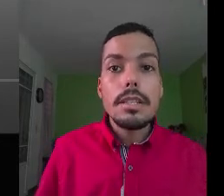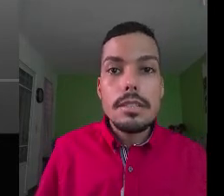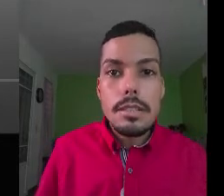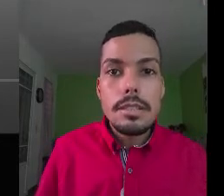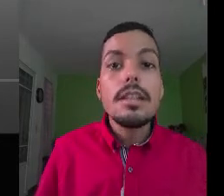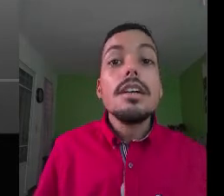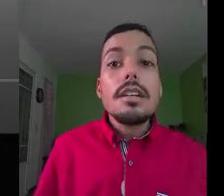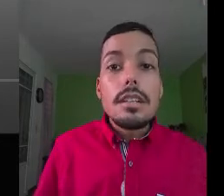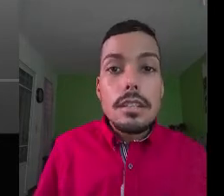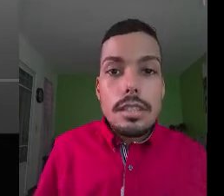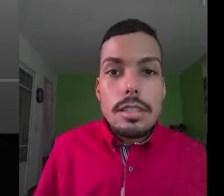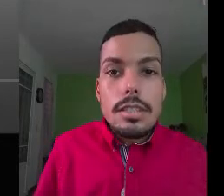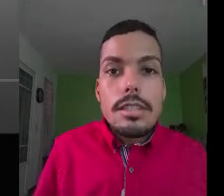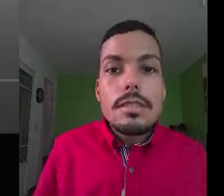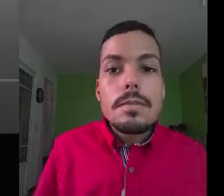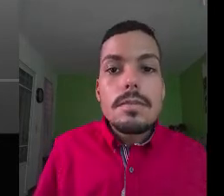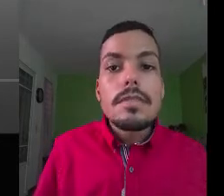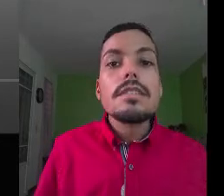y después s.